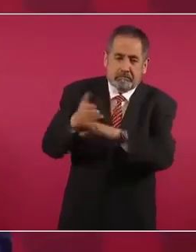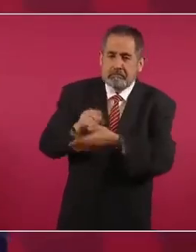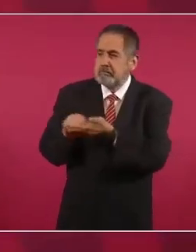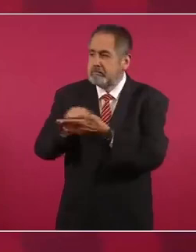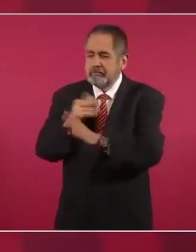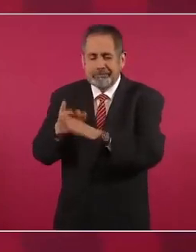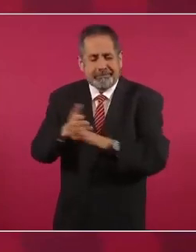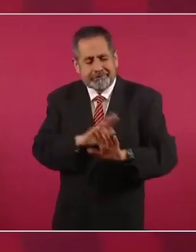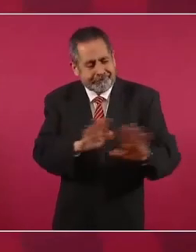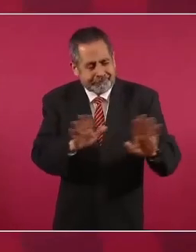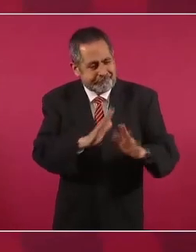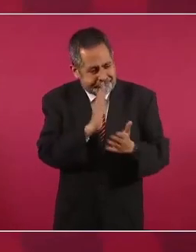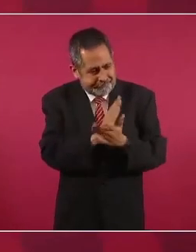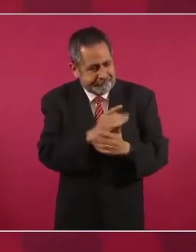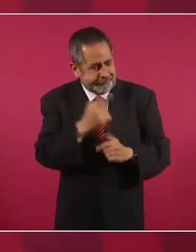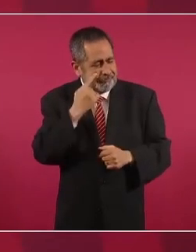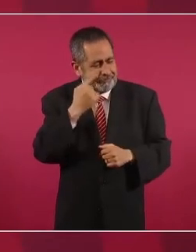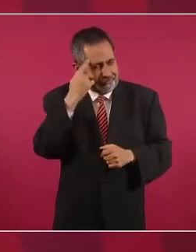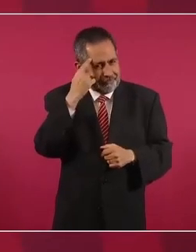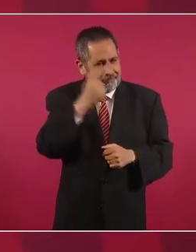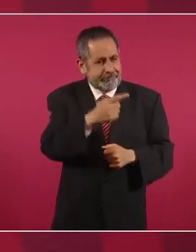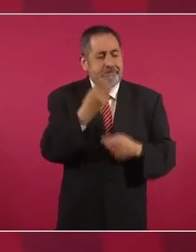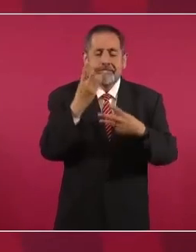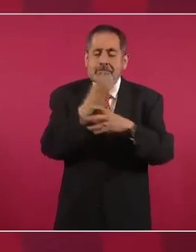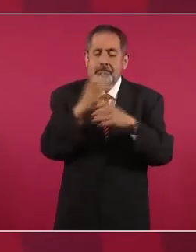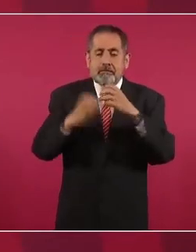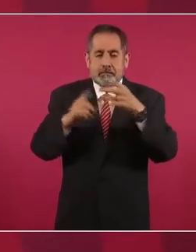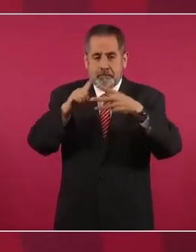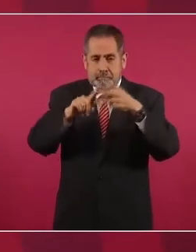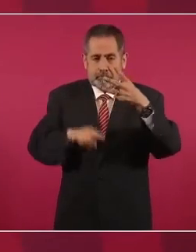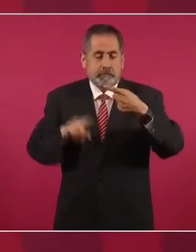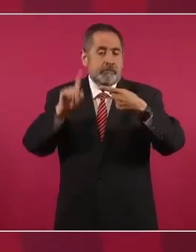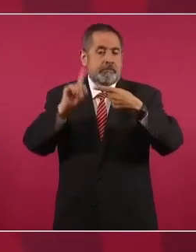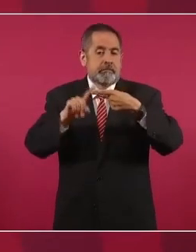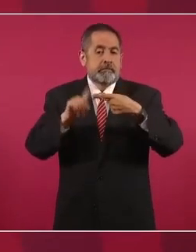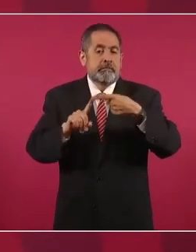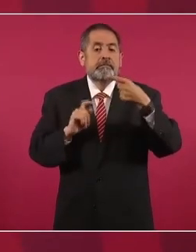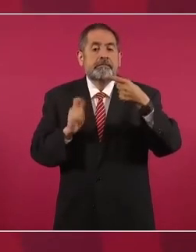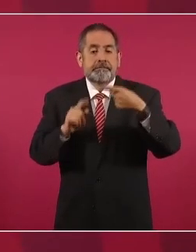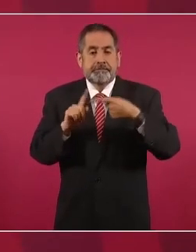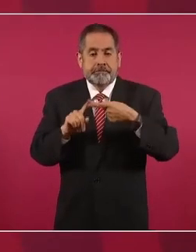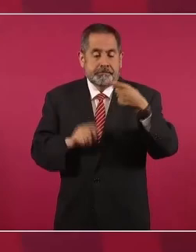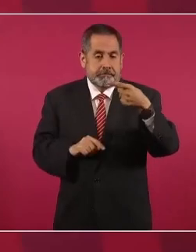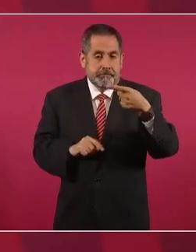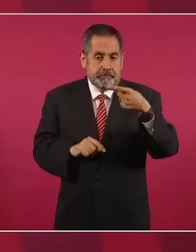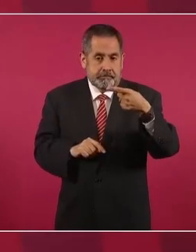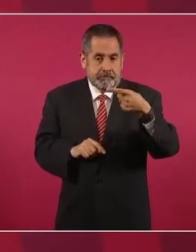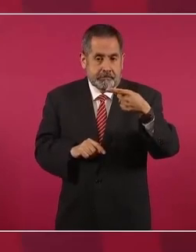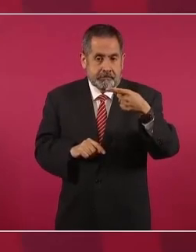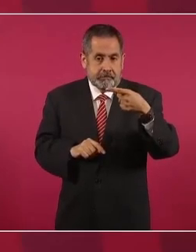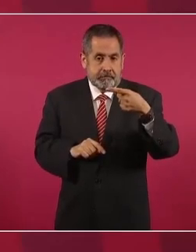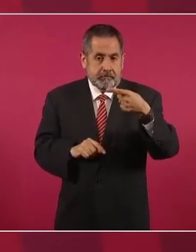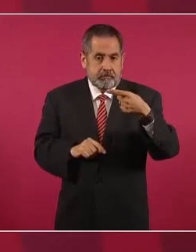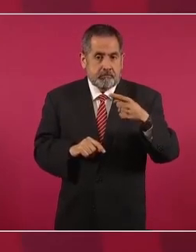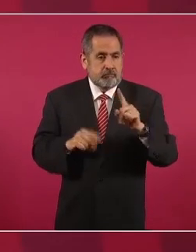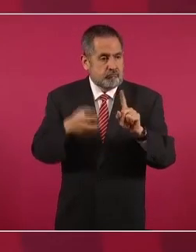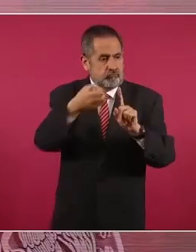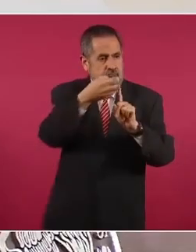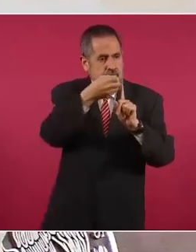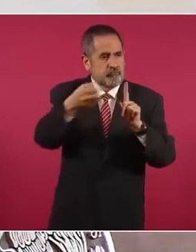calumniando, que se dediquen a tres cosas. La gente vota por la